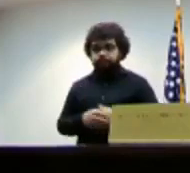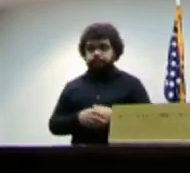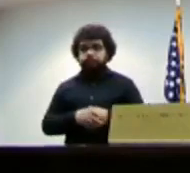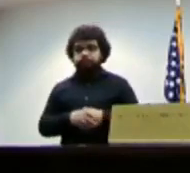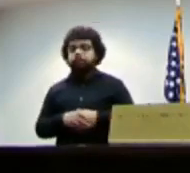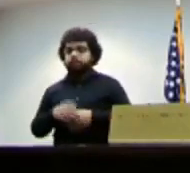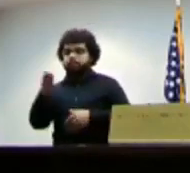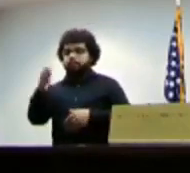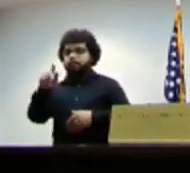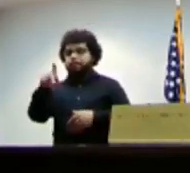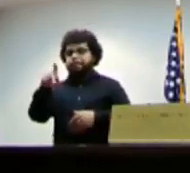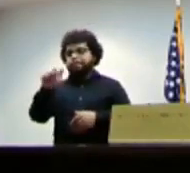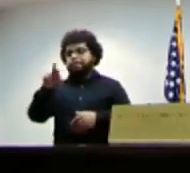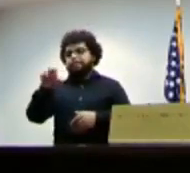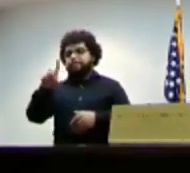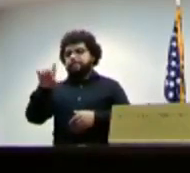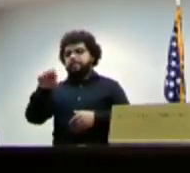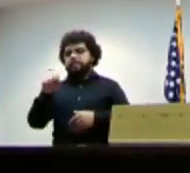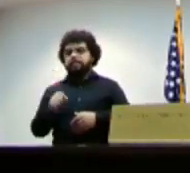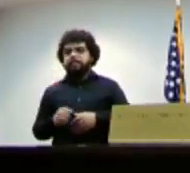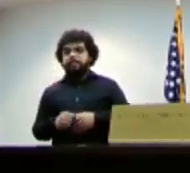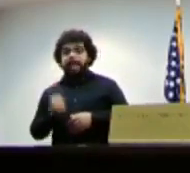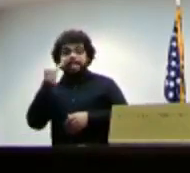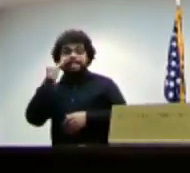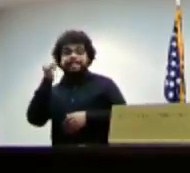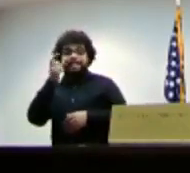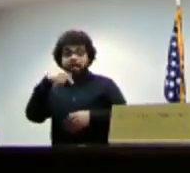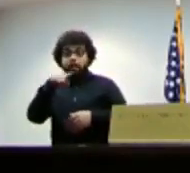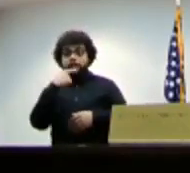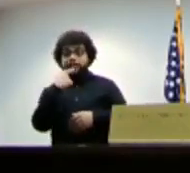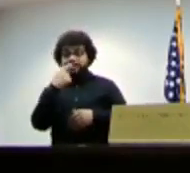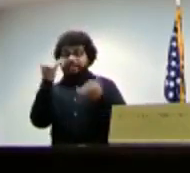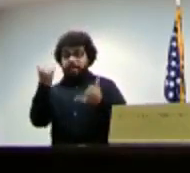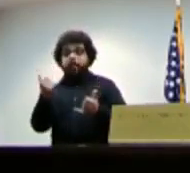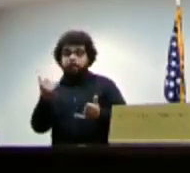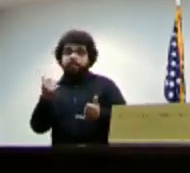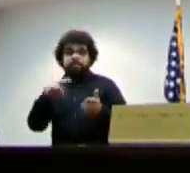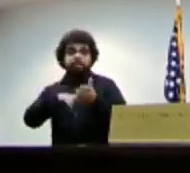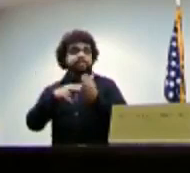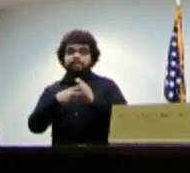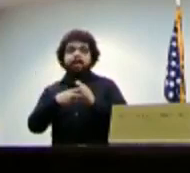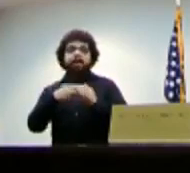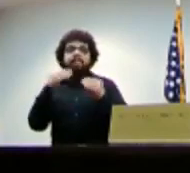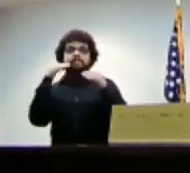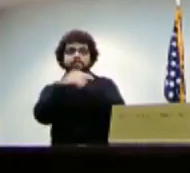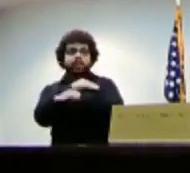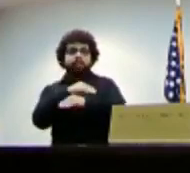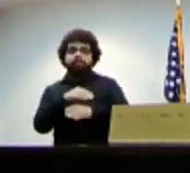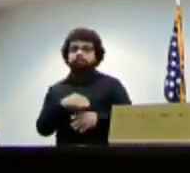Ingeniero Paredes. Fran Paredes, si esa aseveración se hace en este momento, ahora no es cierto. ¿Y cuando la hicieron?